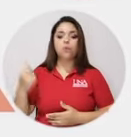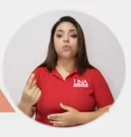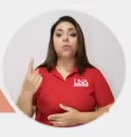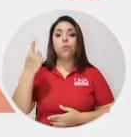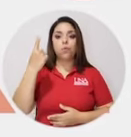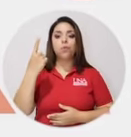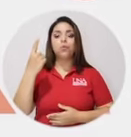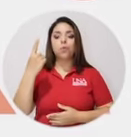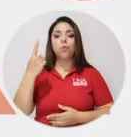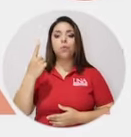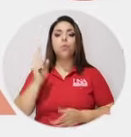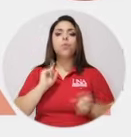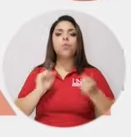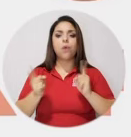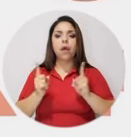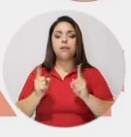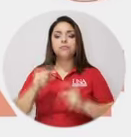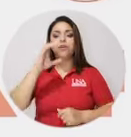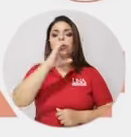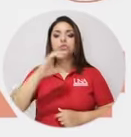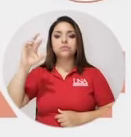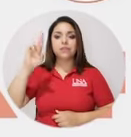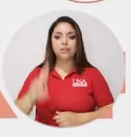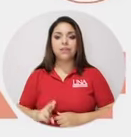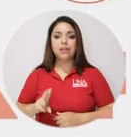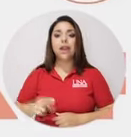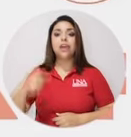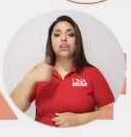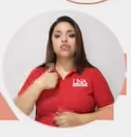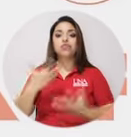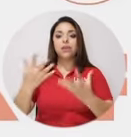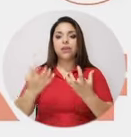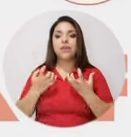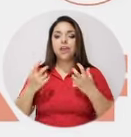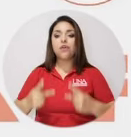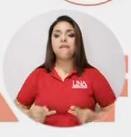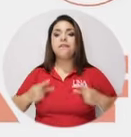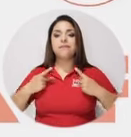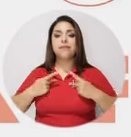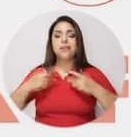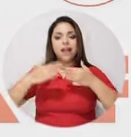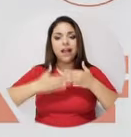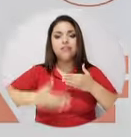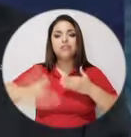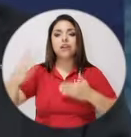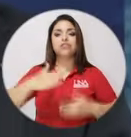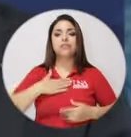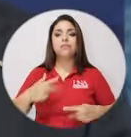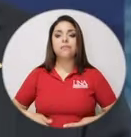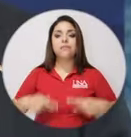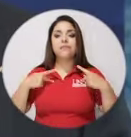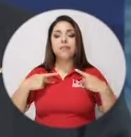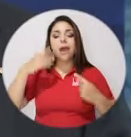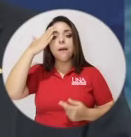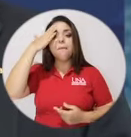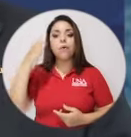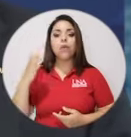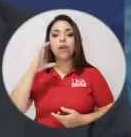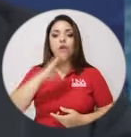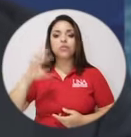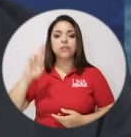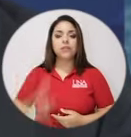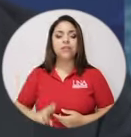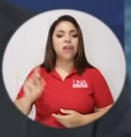es, insisto, el escenario de la Costa Rica en la que yo quiero vivir el resto de mi vida, porque es una Costa